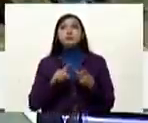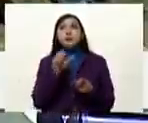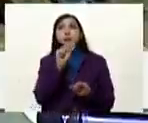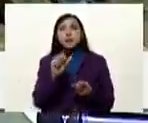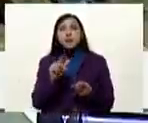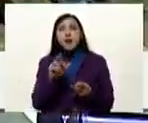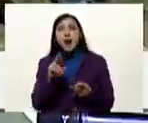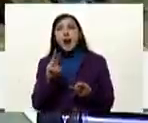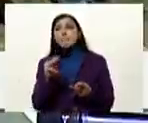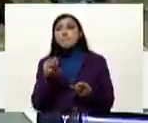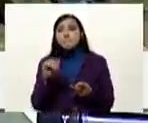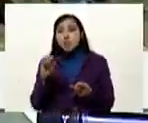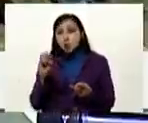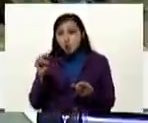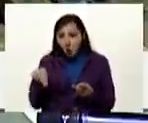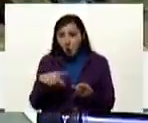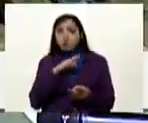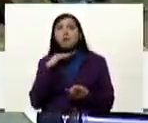sarampión,